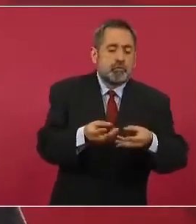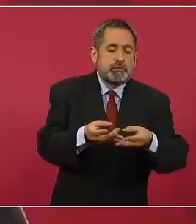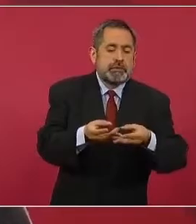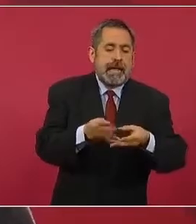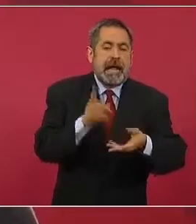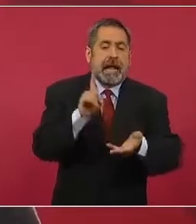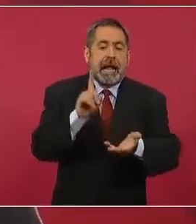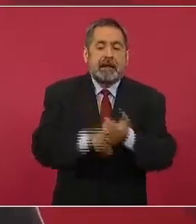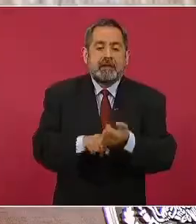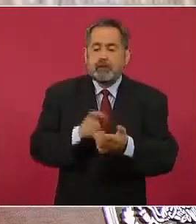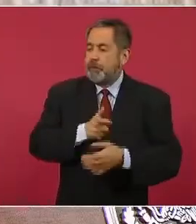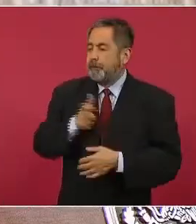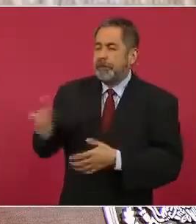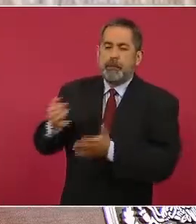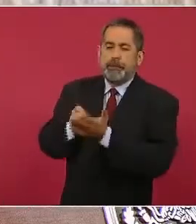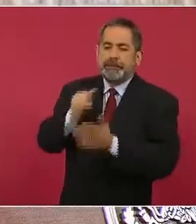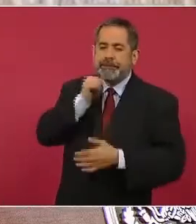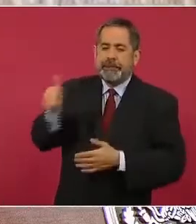no pagar impuestos